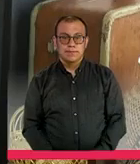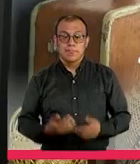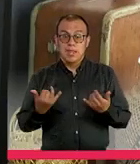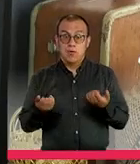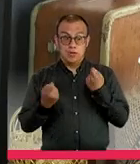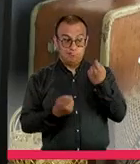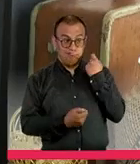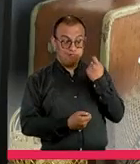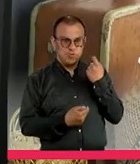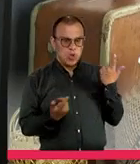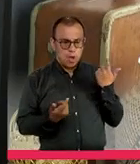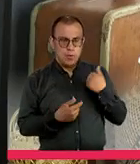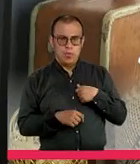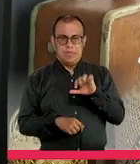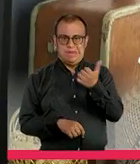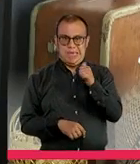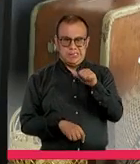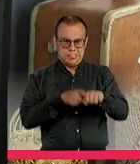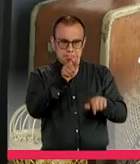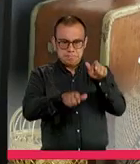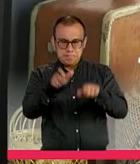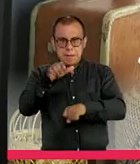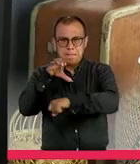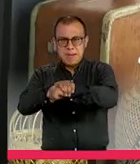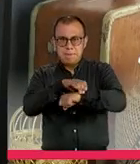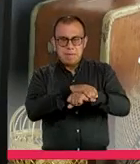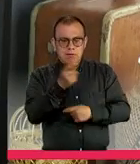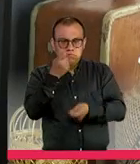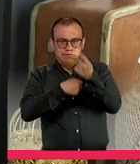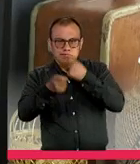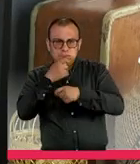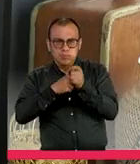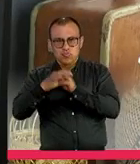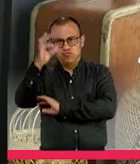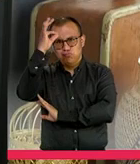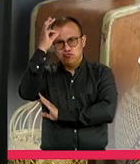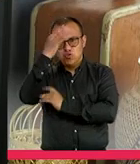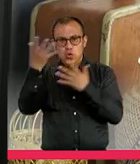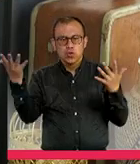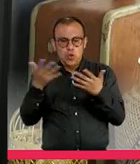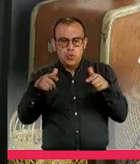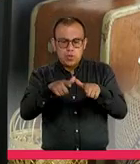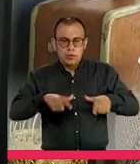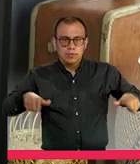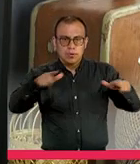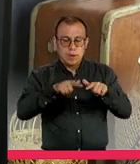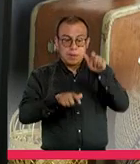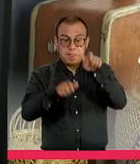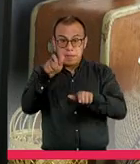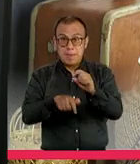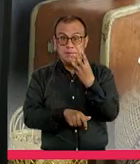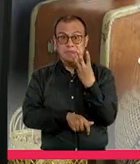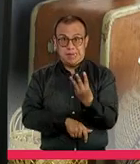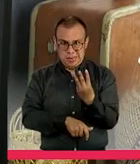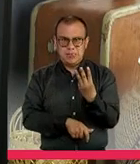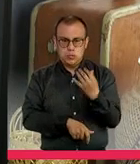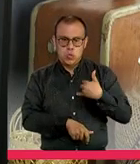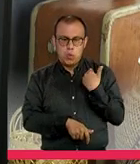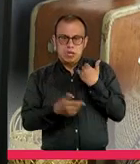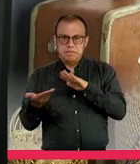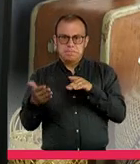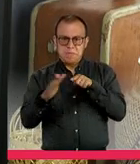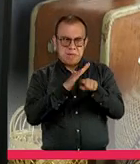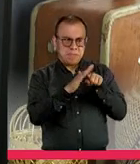Y en las últimas horas fueron capturadas 10 personas por microtráfico en una redada de la policía en la zona donde se asesinaron a 3 jóvenes en Soacha.